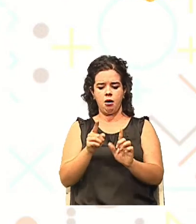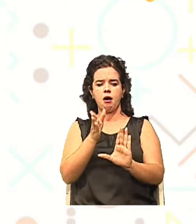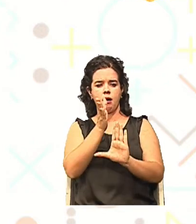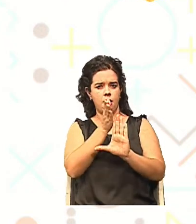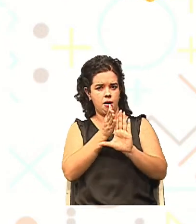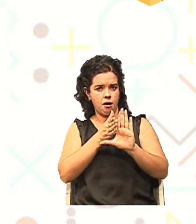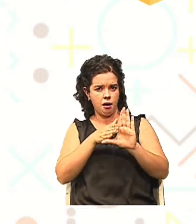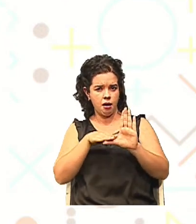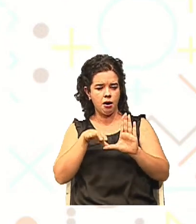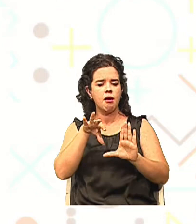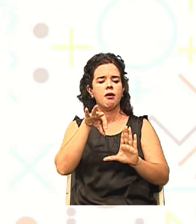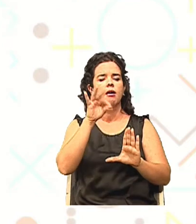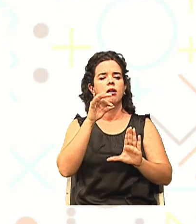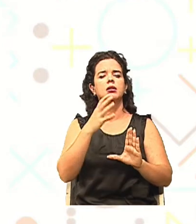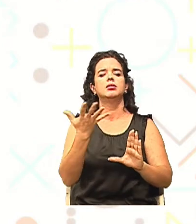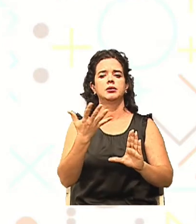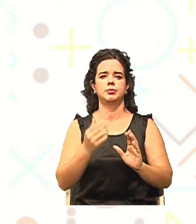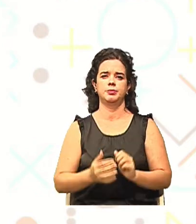encontramos lo siguiente.